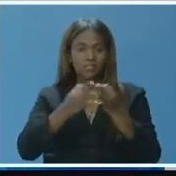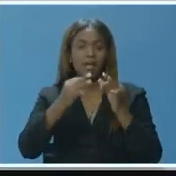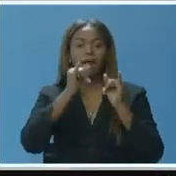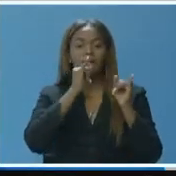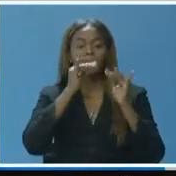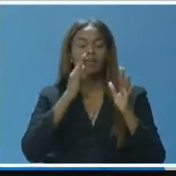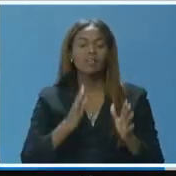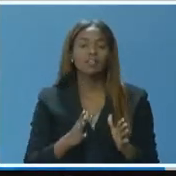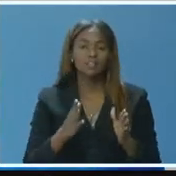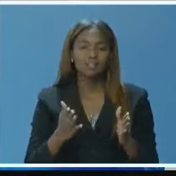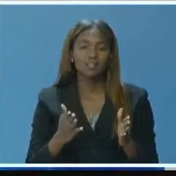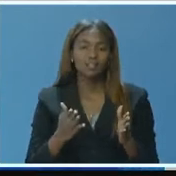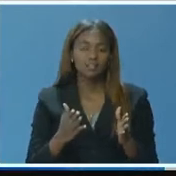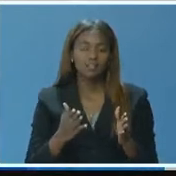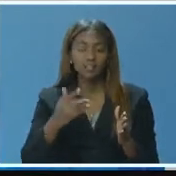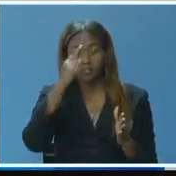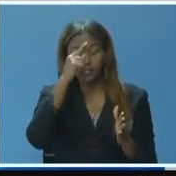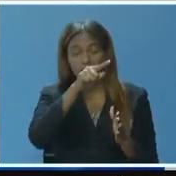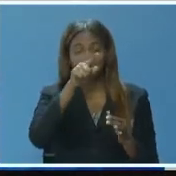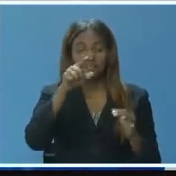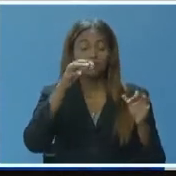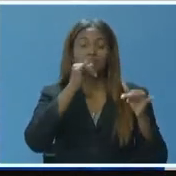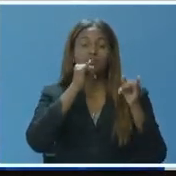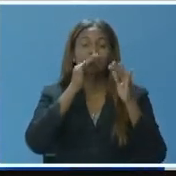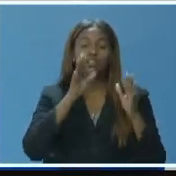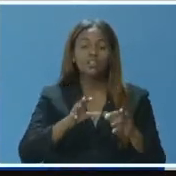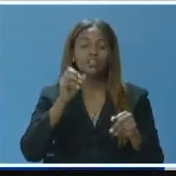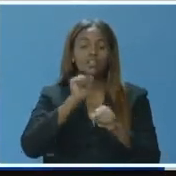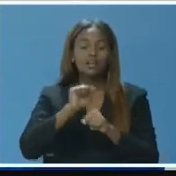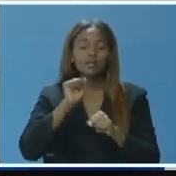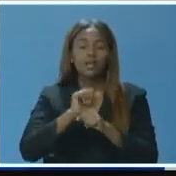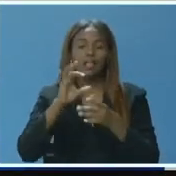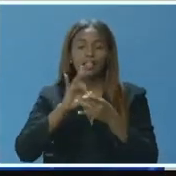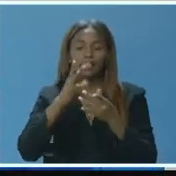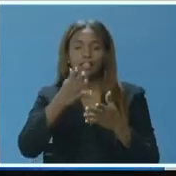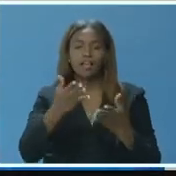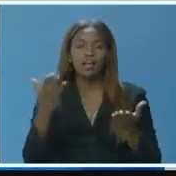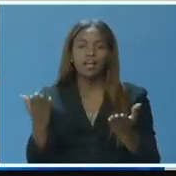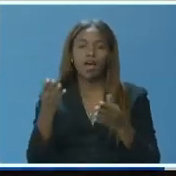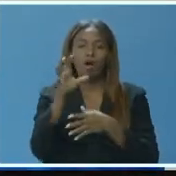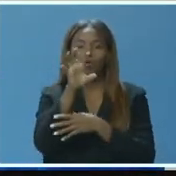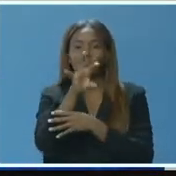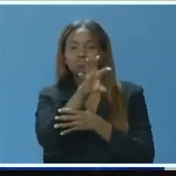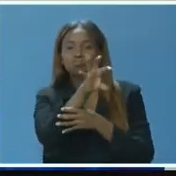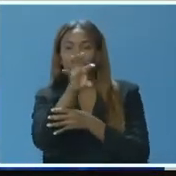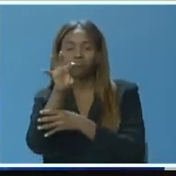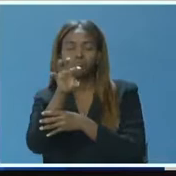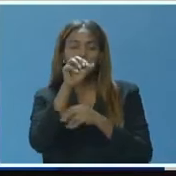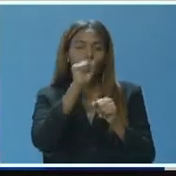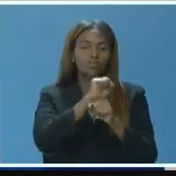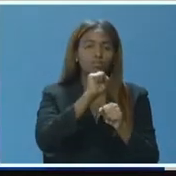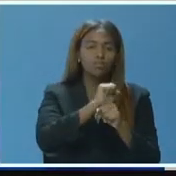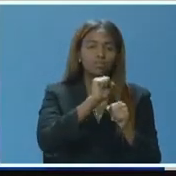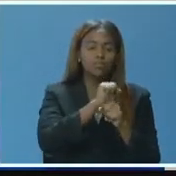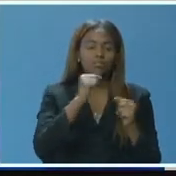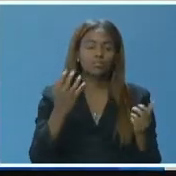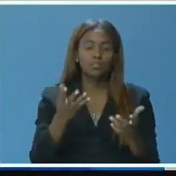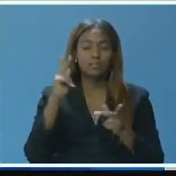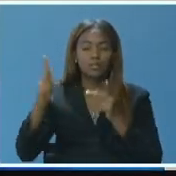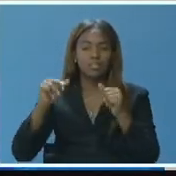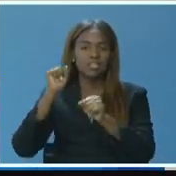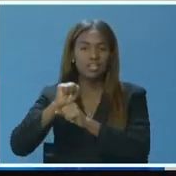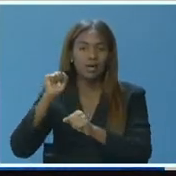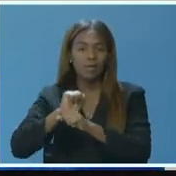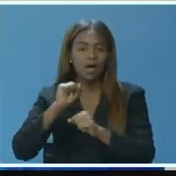periodistas, tanto los periodistas, trabajadores de la prensa, camarógrafos, todo el personal que labora en los